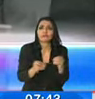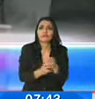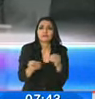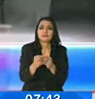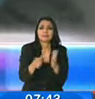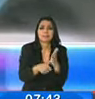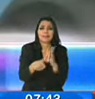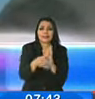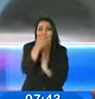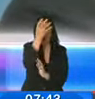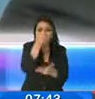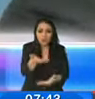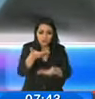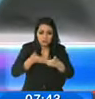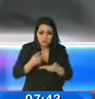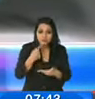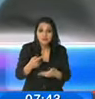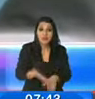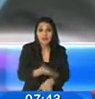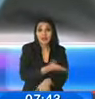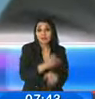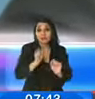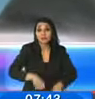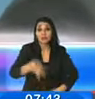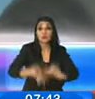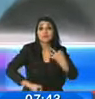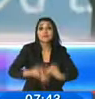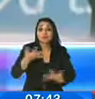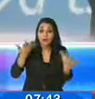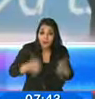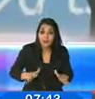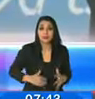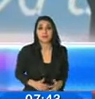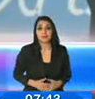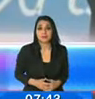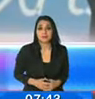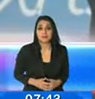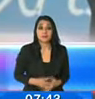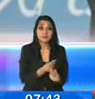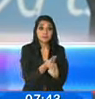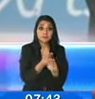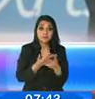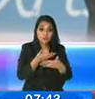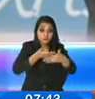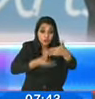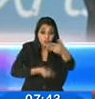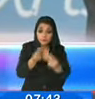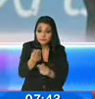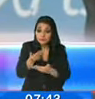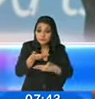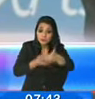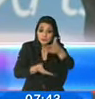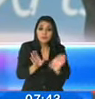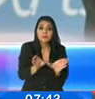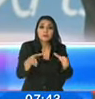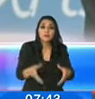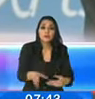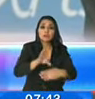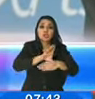Educación, que cree que esto se pudo haber judicializado con anticipación. Dos informes que levanta el Departamento de